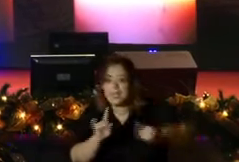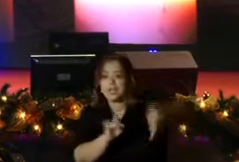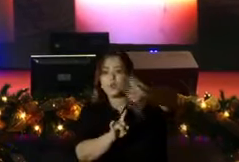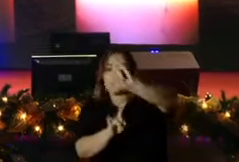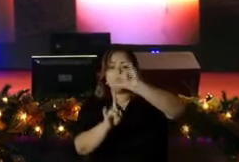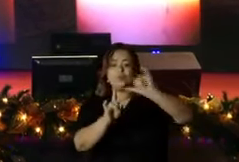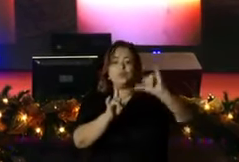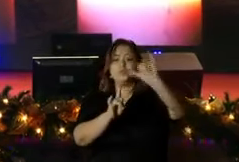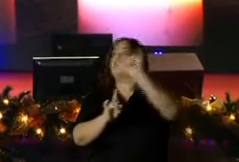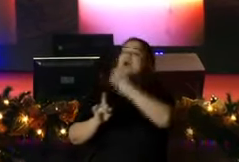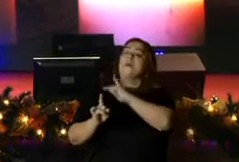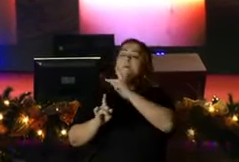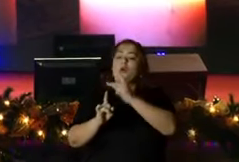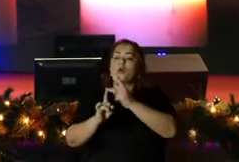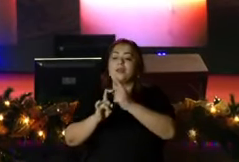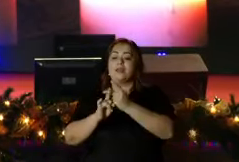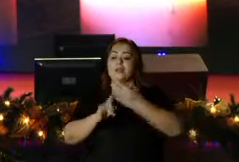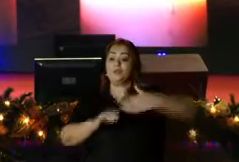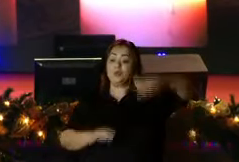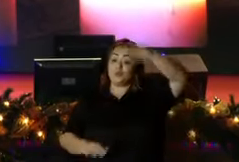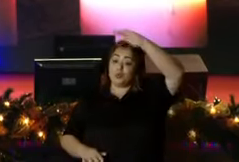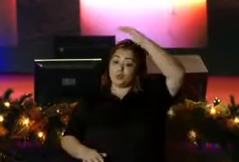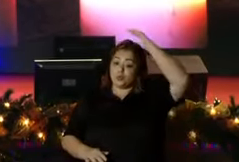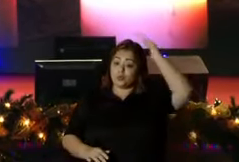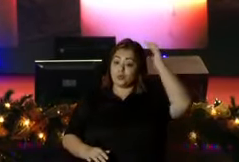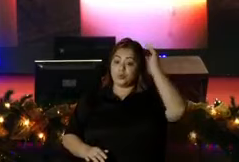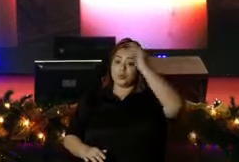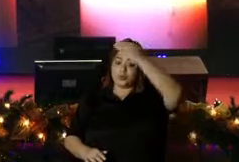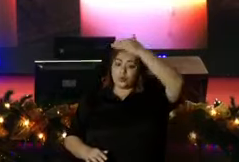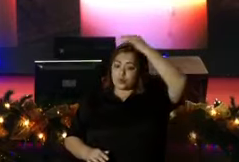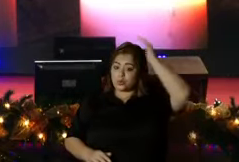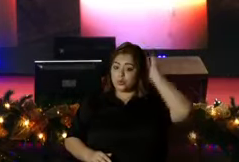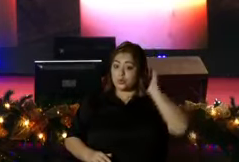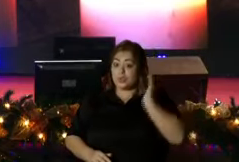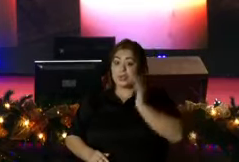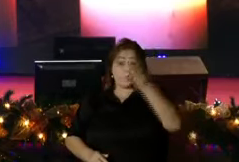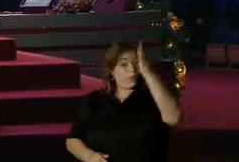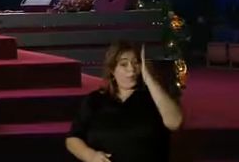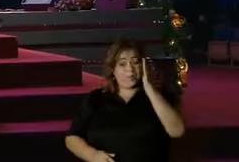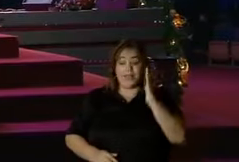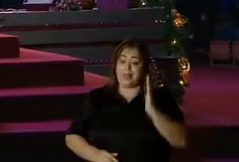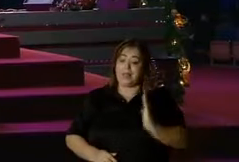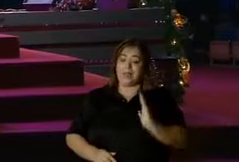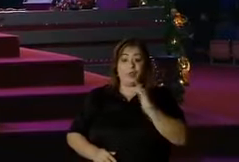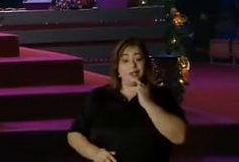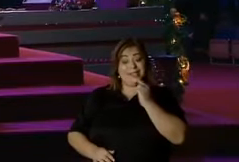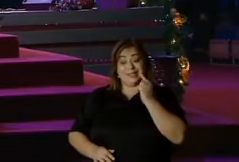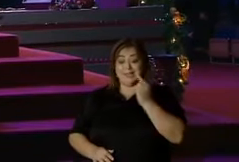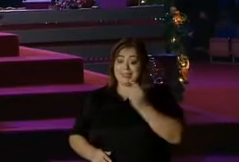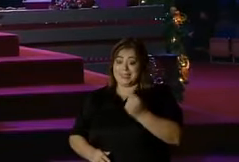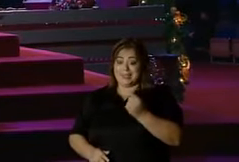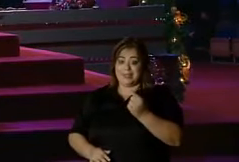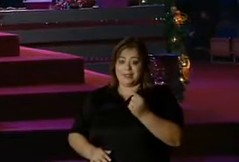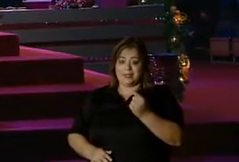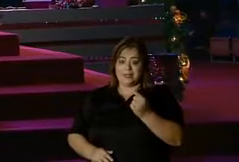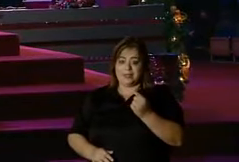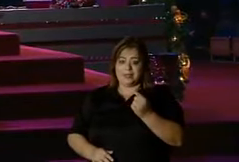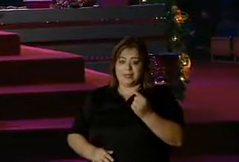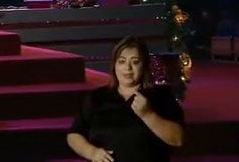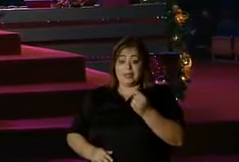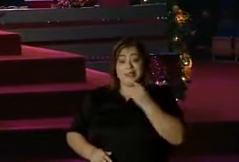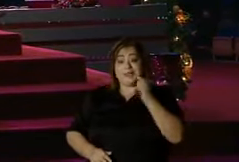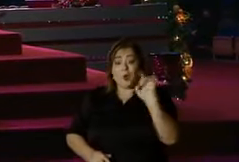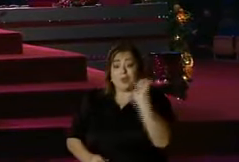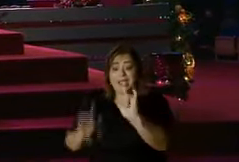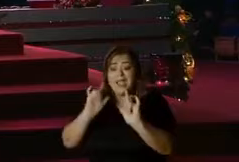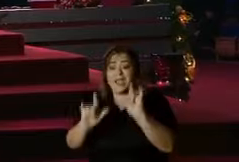poder sobre mí cuando Él me habló. Qué lindo cuando Dios nos habla y me dijo, te